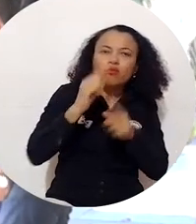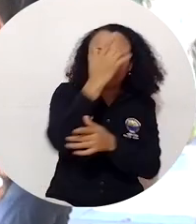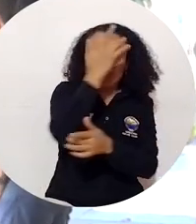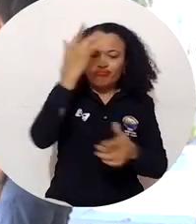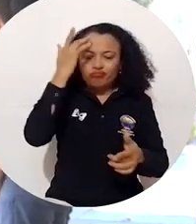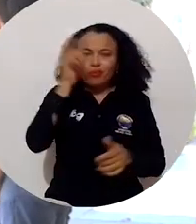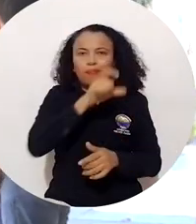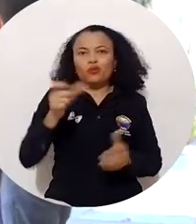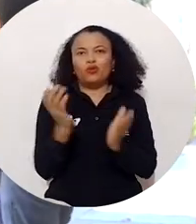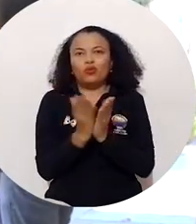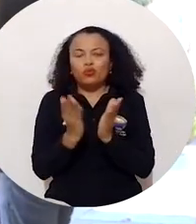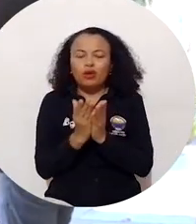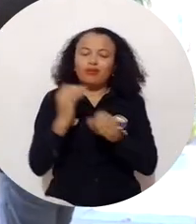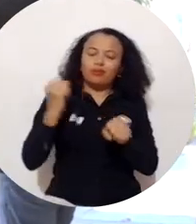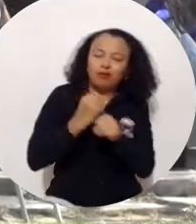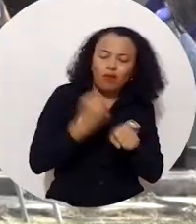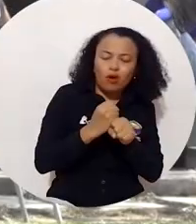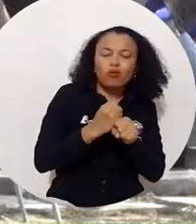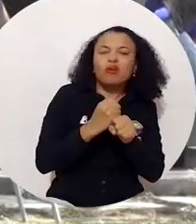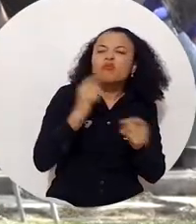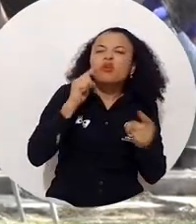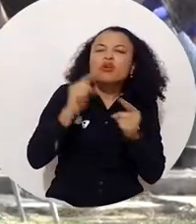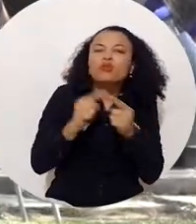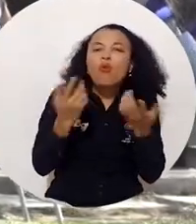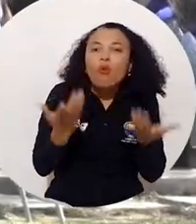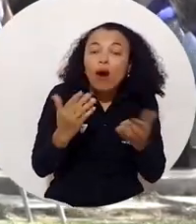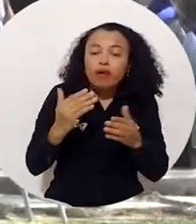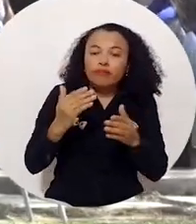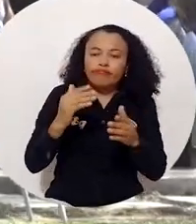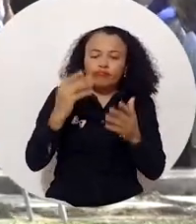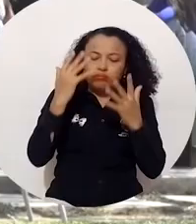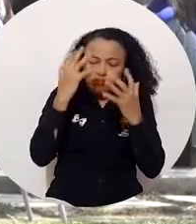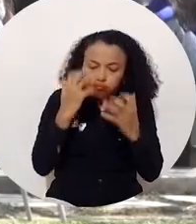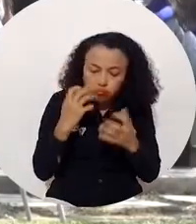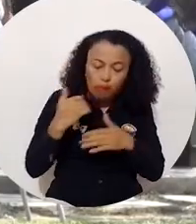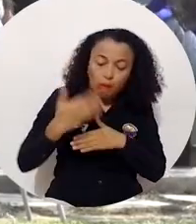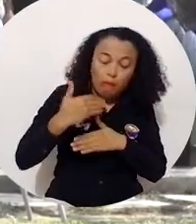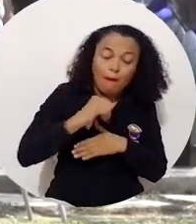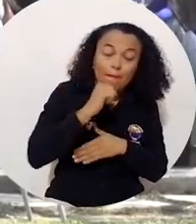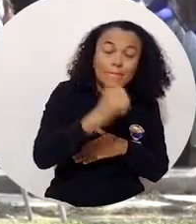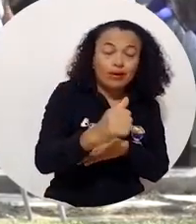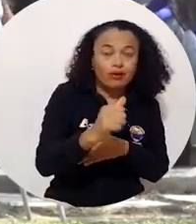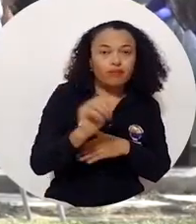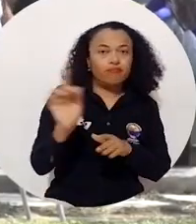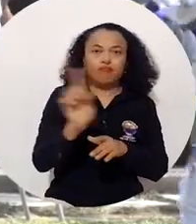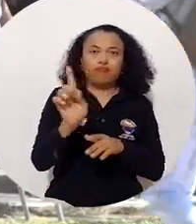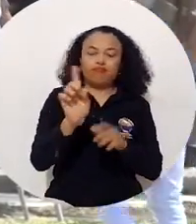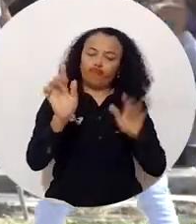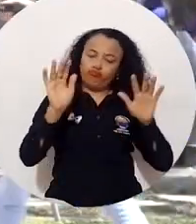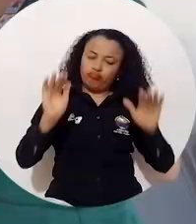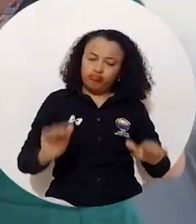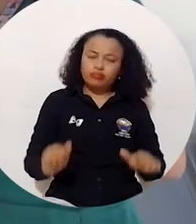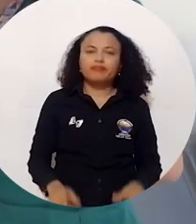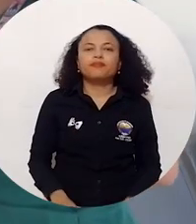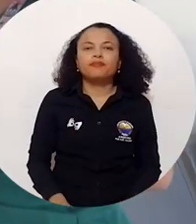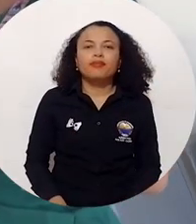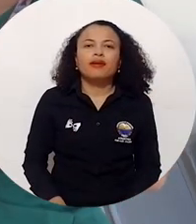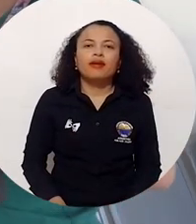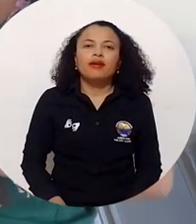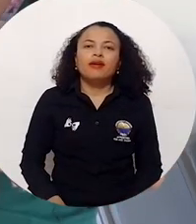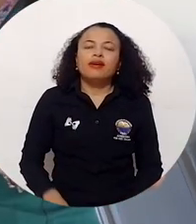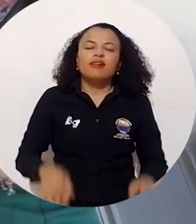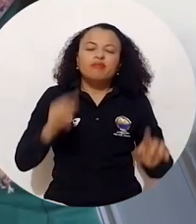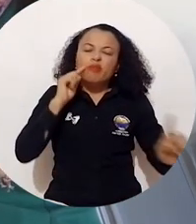mental de los estudiantes, de los trabajadores, justamente para evitar, digamos, que las cosas lleguen a mayor.